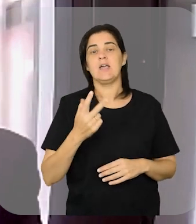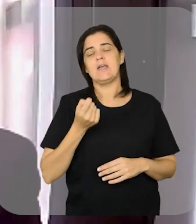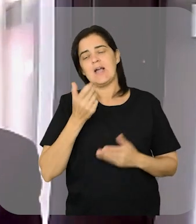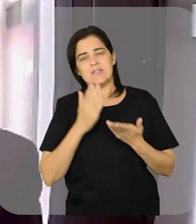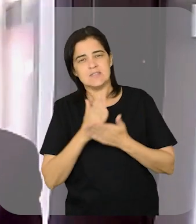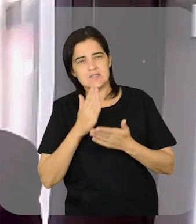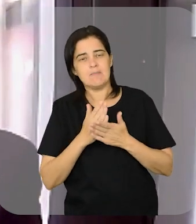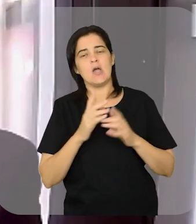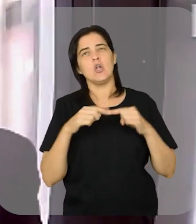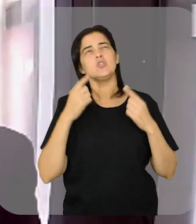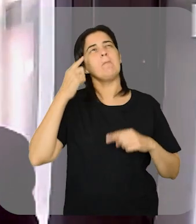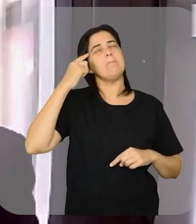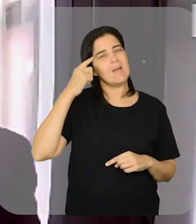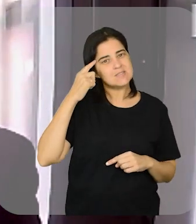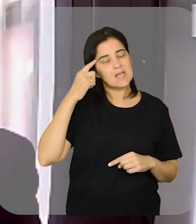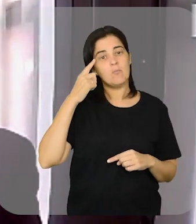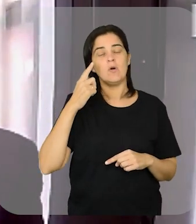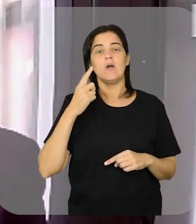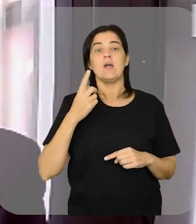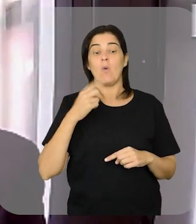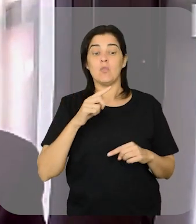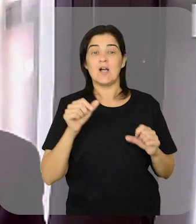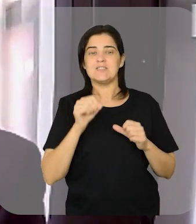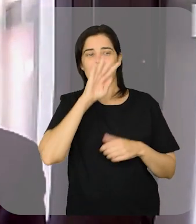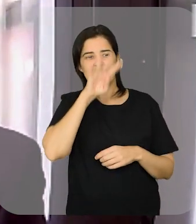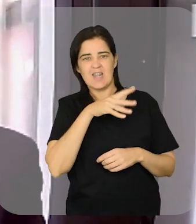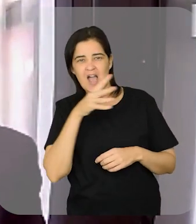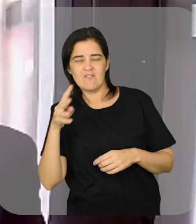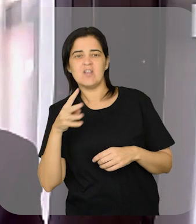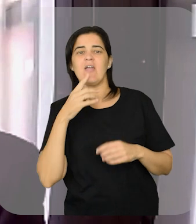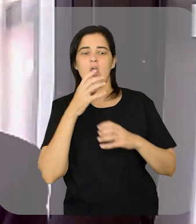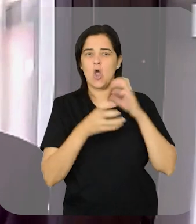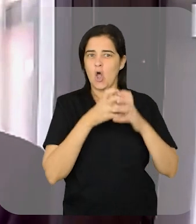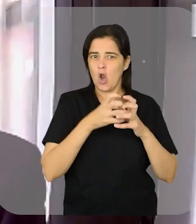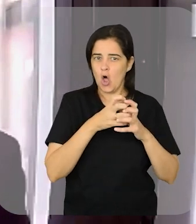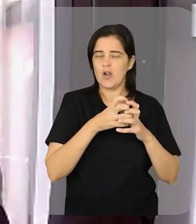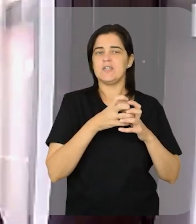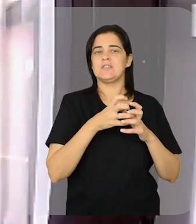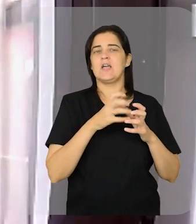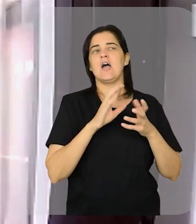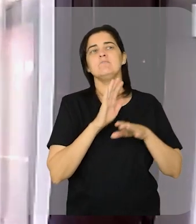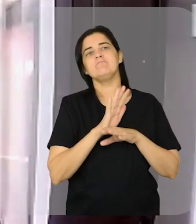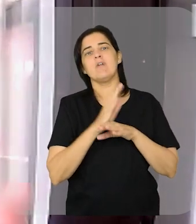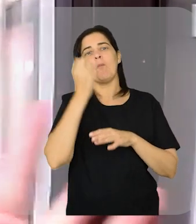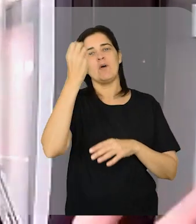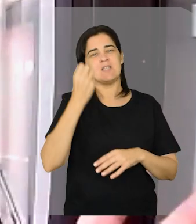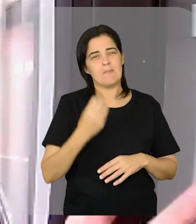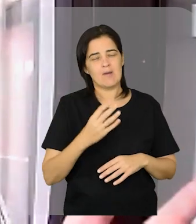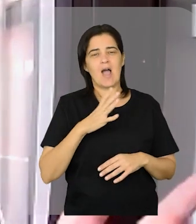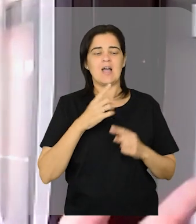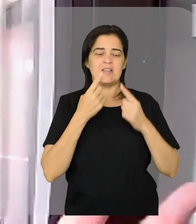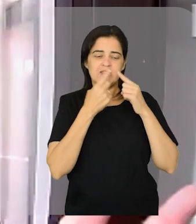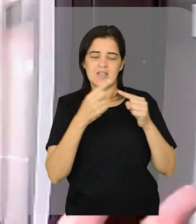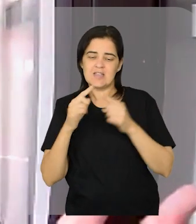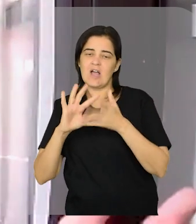Generalmente nosotros tendemos a pensar, muchas veces cuando hacemos la gráfica del semáforo, cuando hacemos distintas formas de abordaje